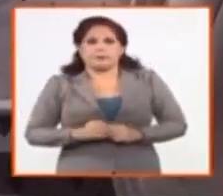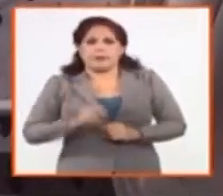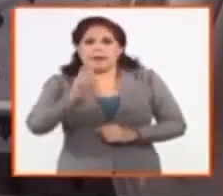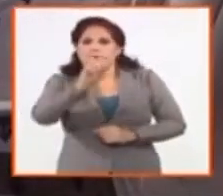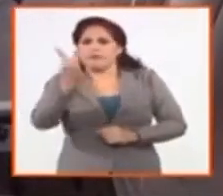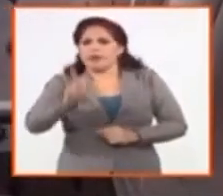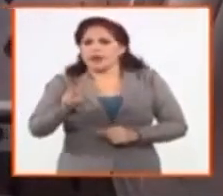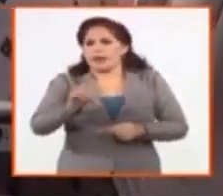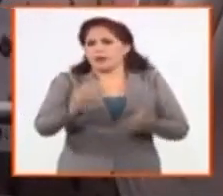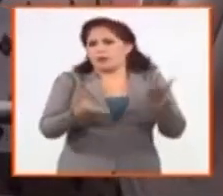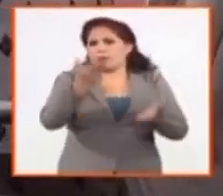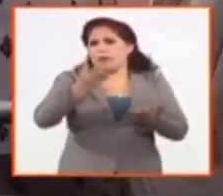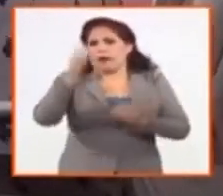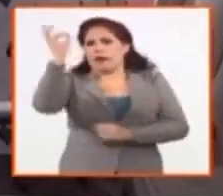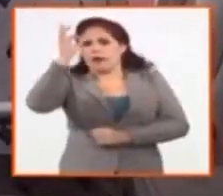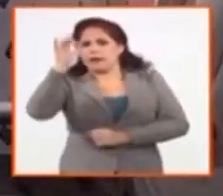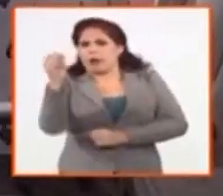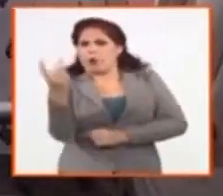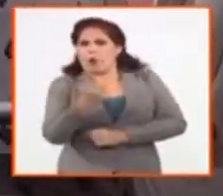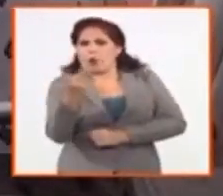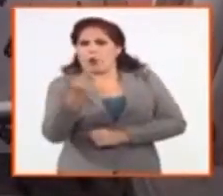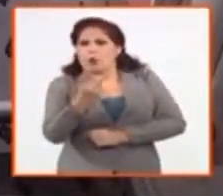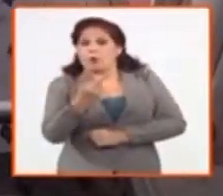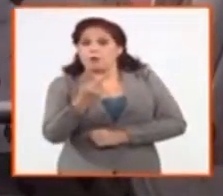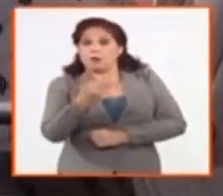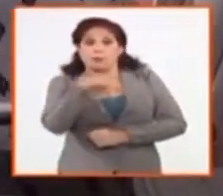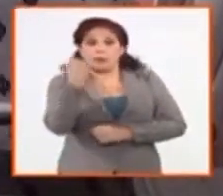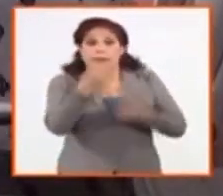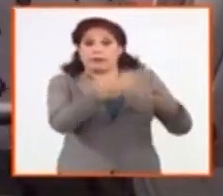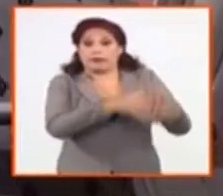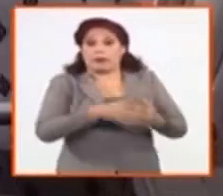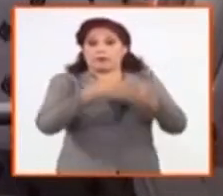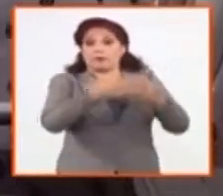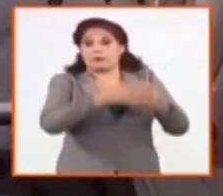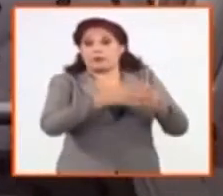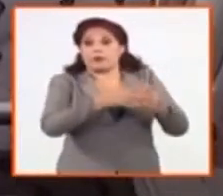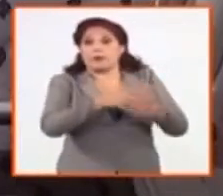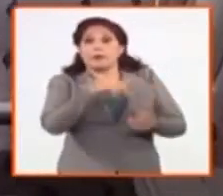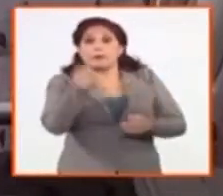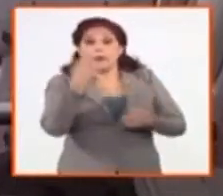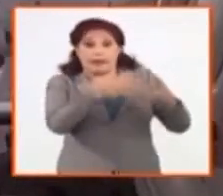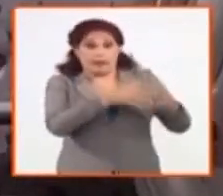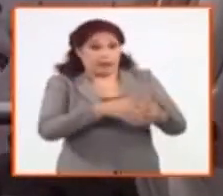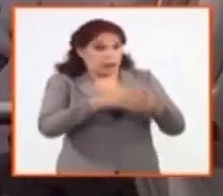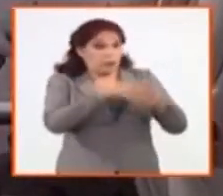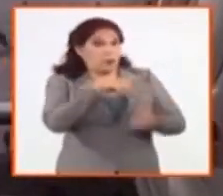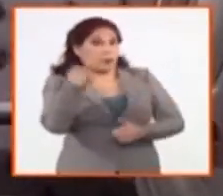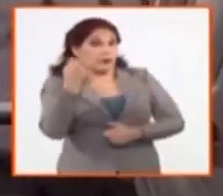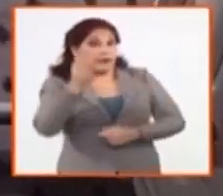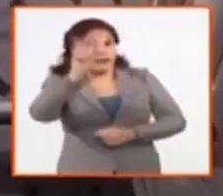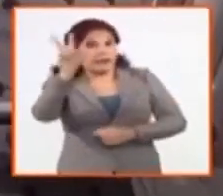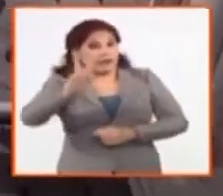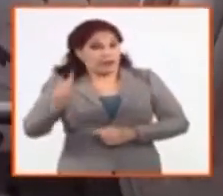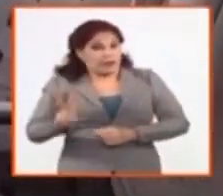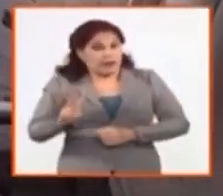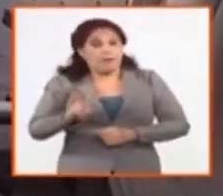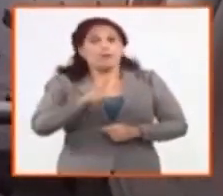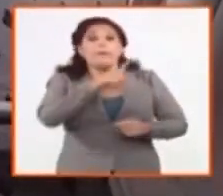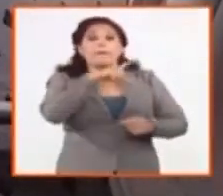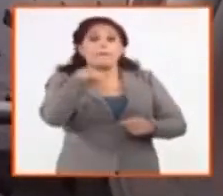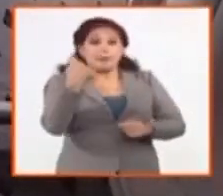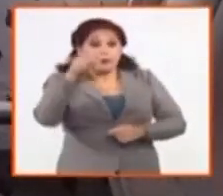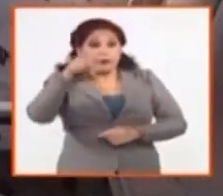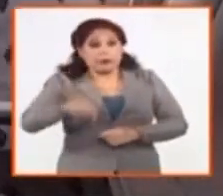comparar? Porque han sido dos grandes derrotas de Estados Unidos. La derrota de Vietnam, pero estamos hablando de la derrota de Afganistán que después de 20 años. ¿Qué pasa? Hay